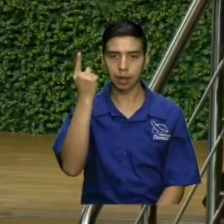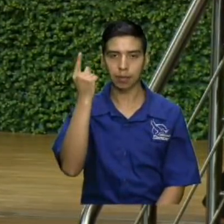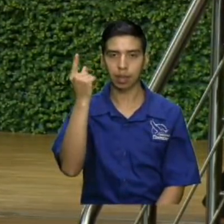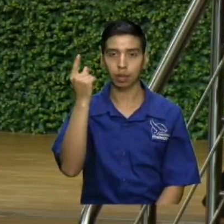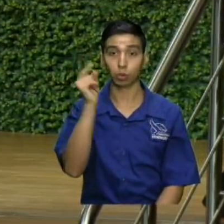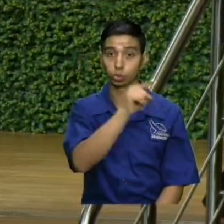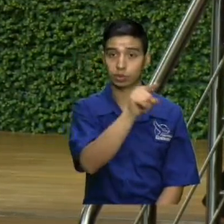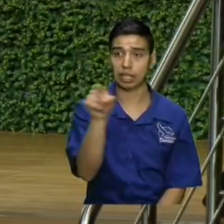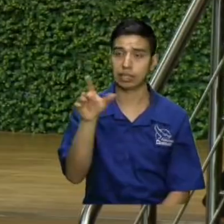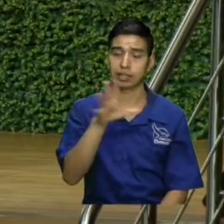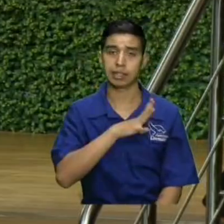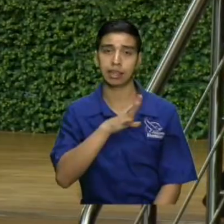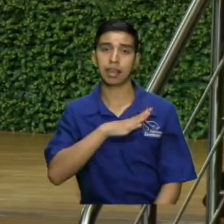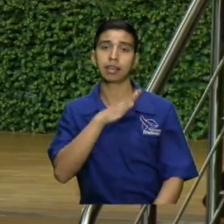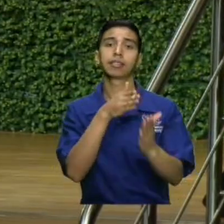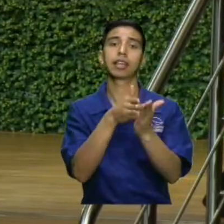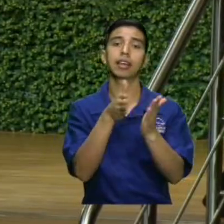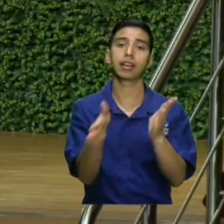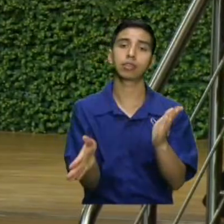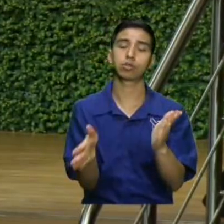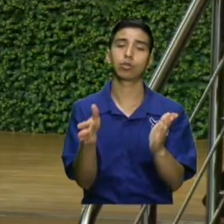porción.